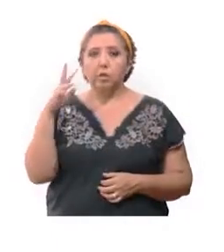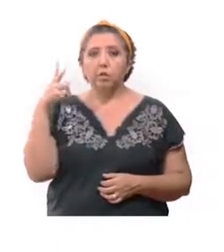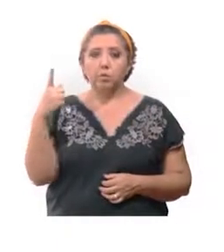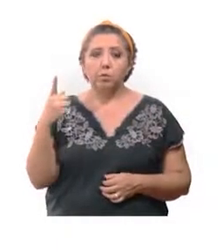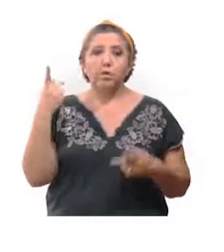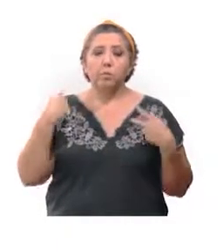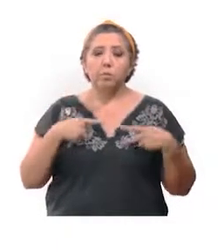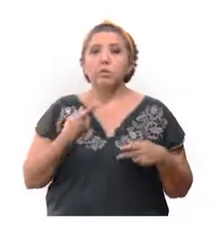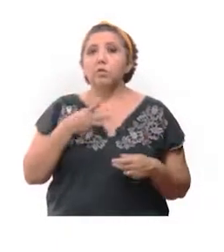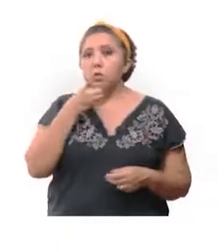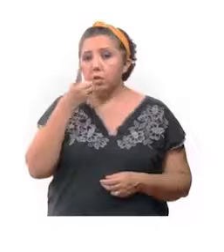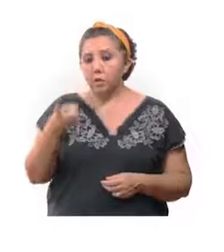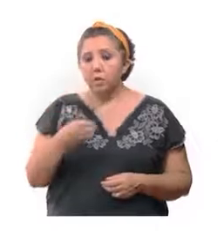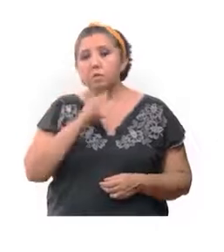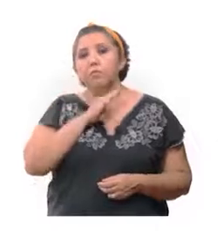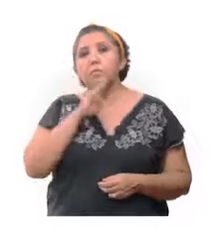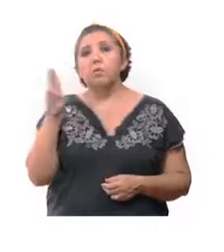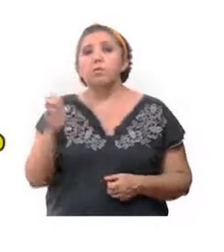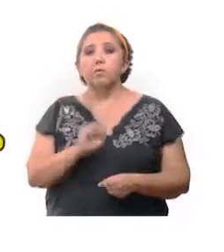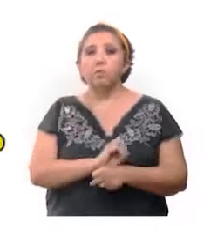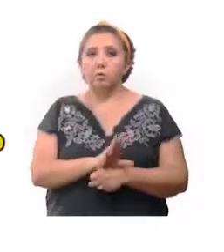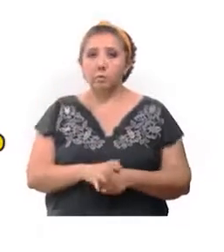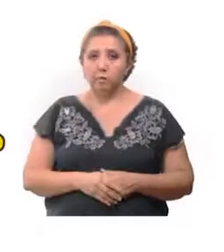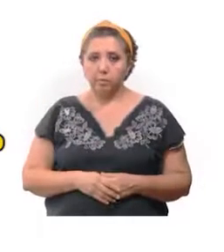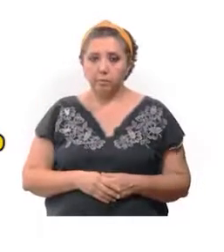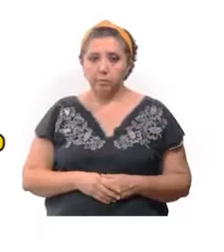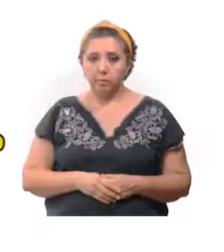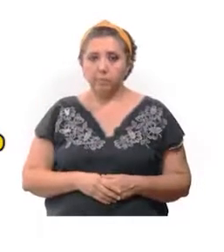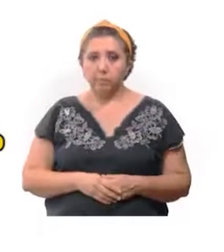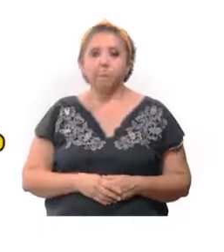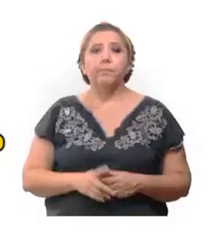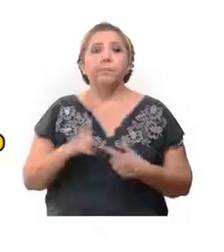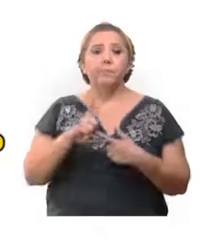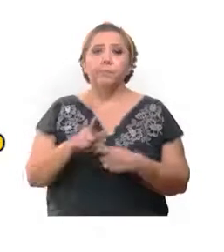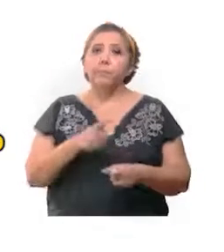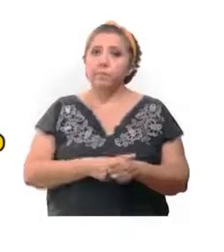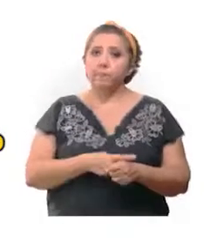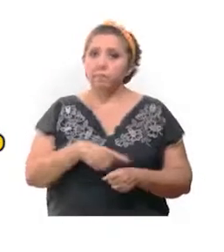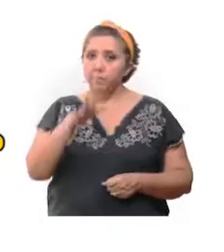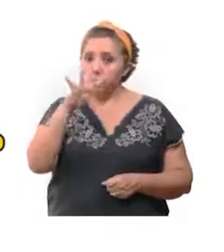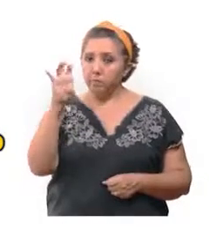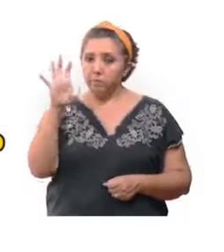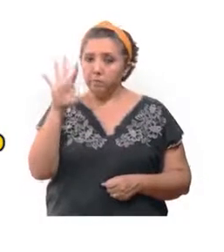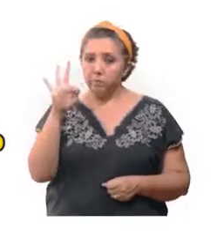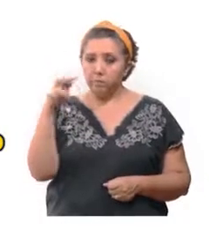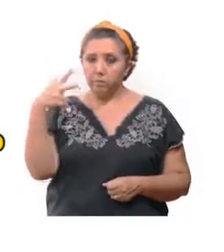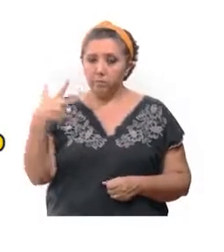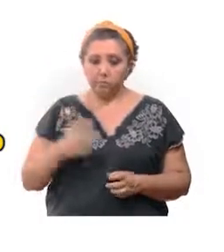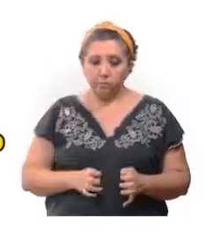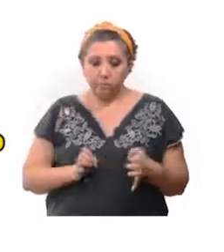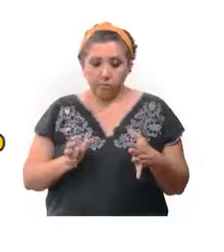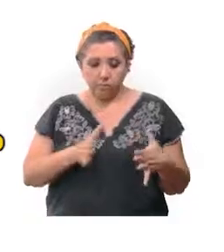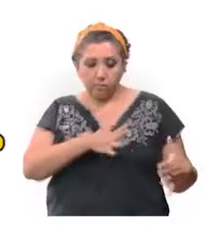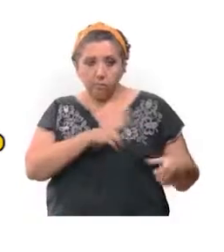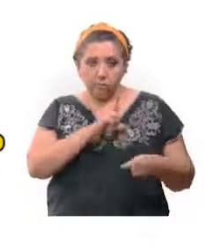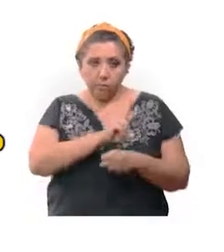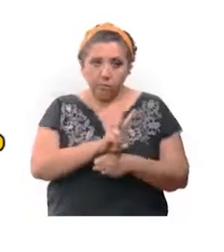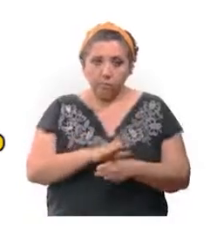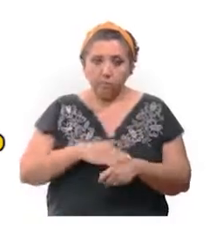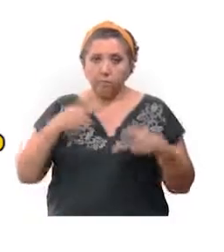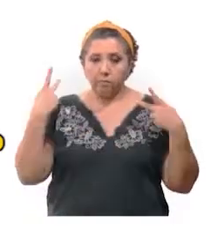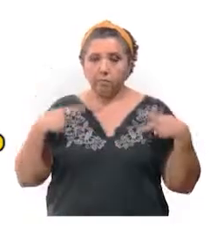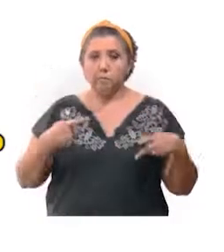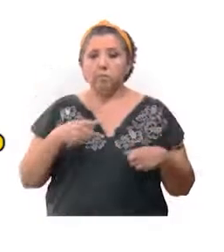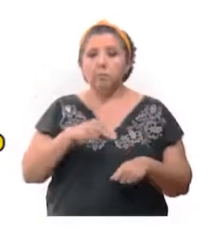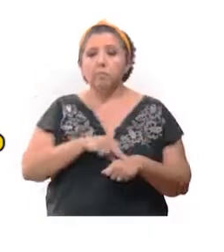personas fallecidas a causa del coronavirus. De los casos activos, 448 están estables, aislados y